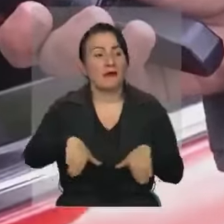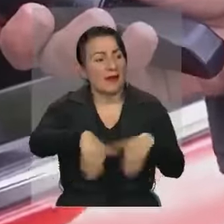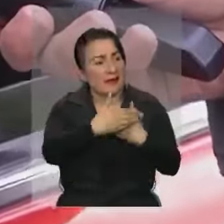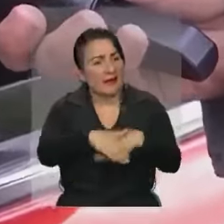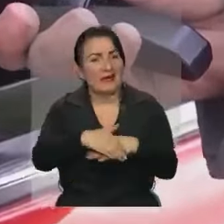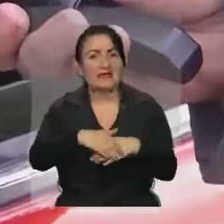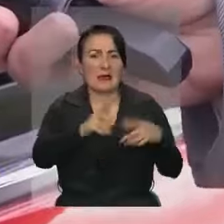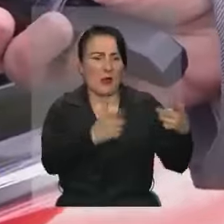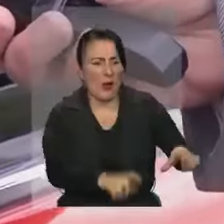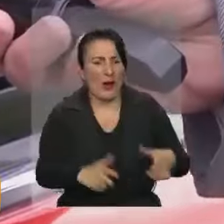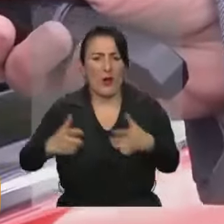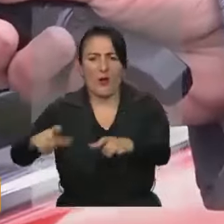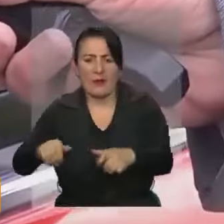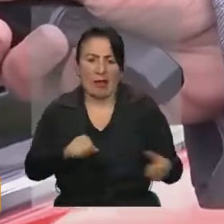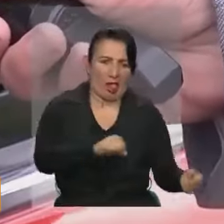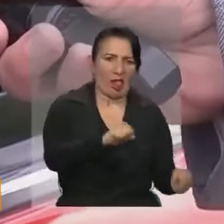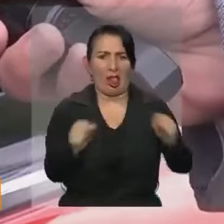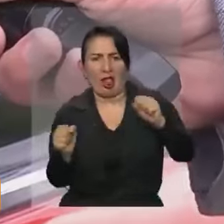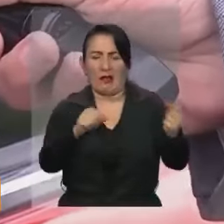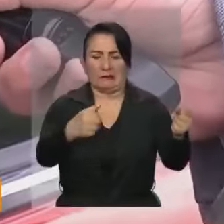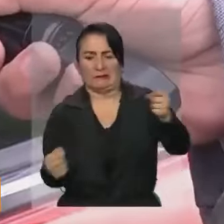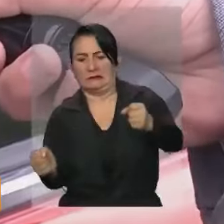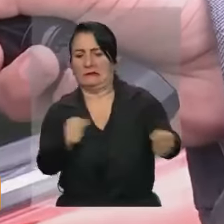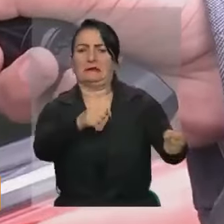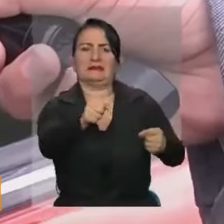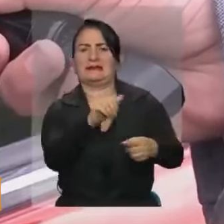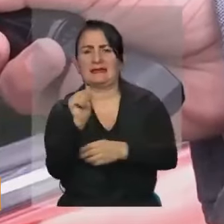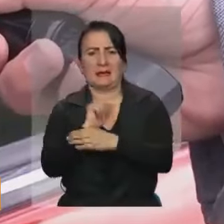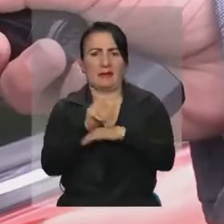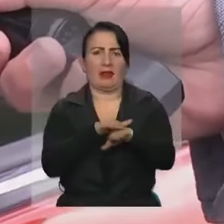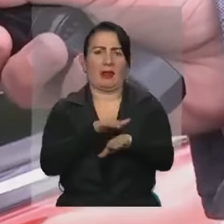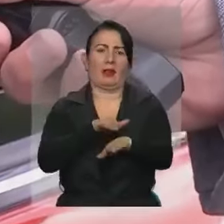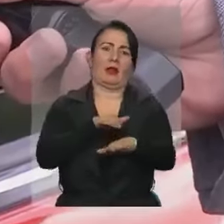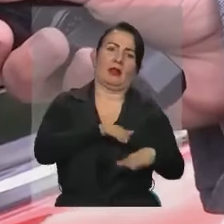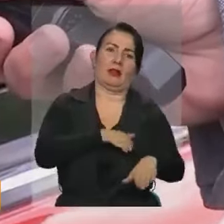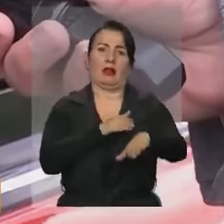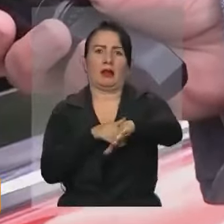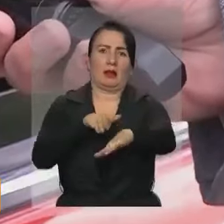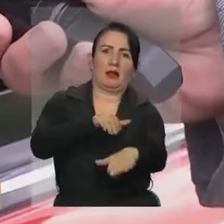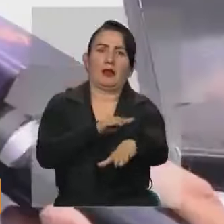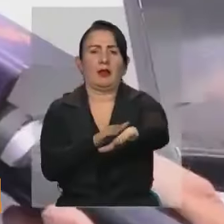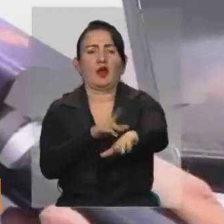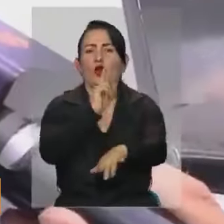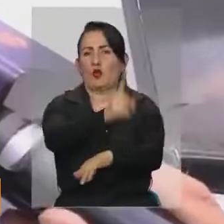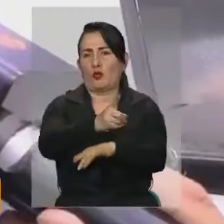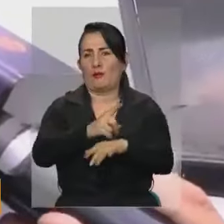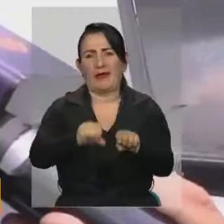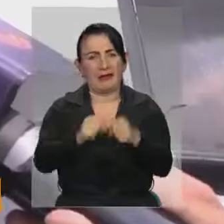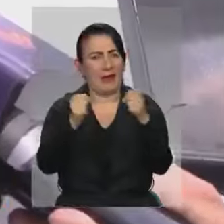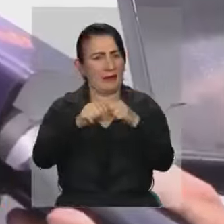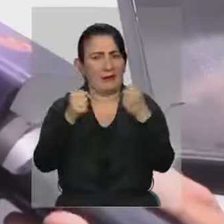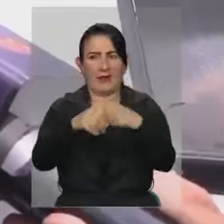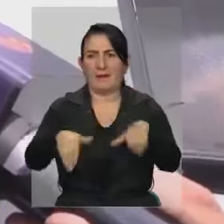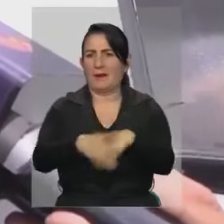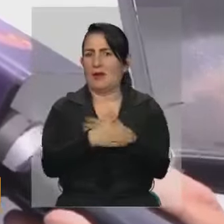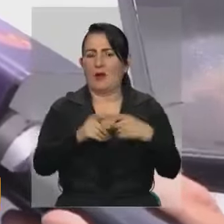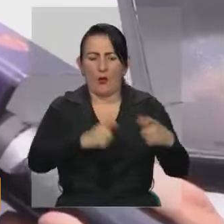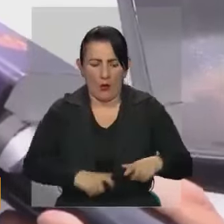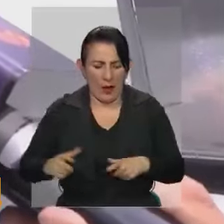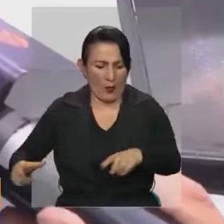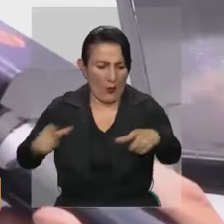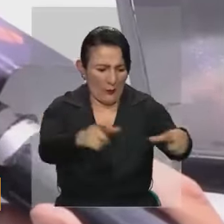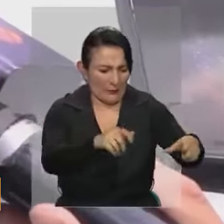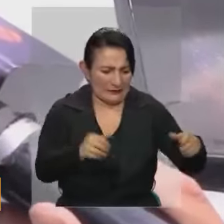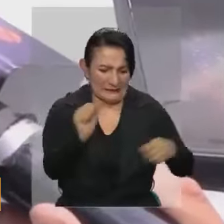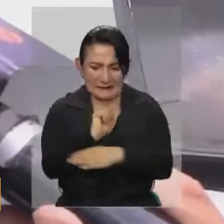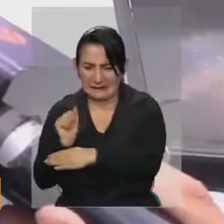hay mucho hueco, eso también influye mucho en que no avance uno muy rápido. Totalmente llena de huecos y pues no se